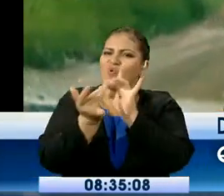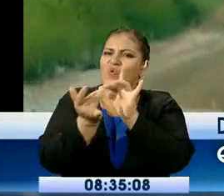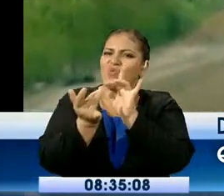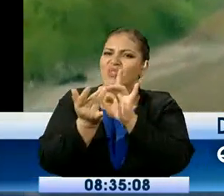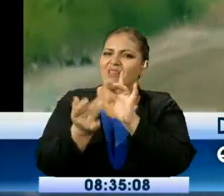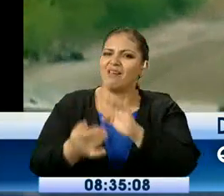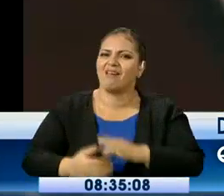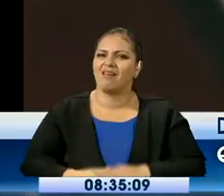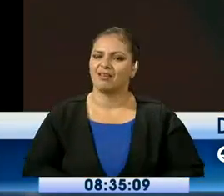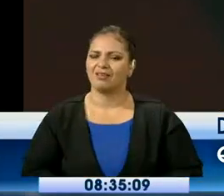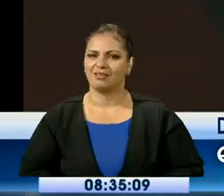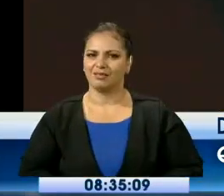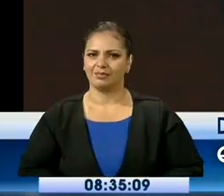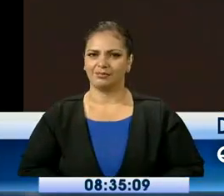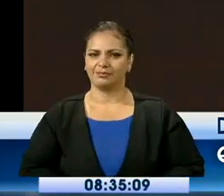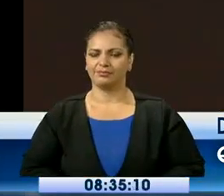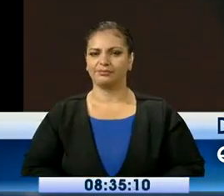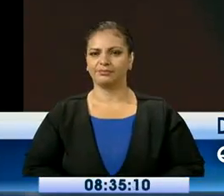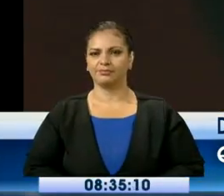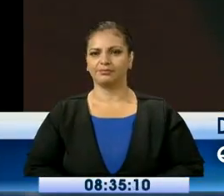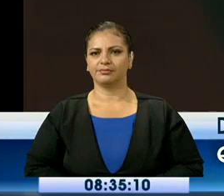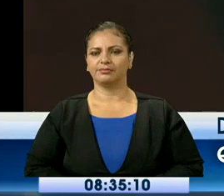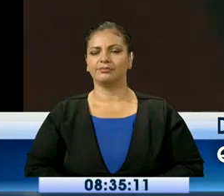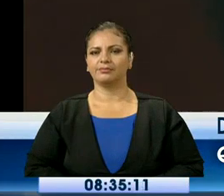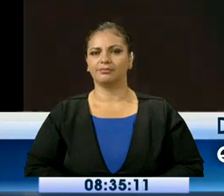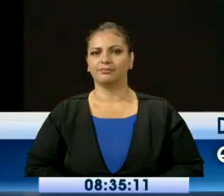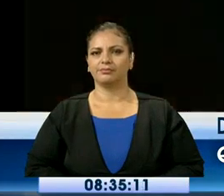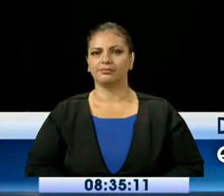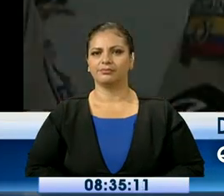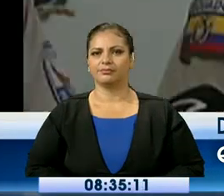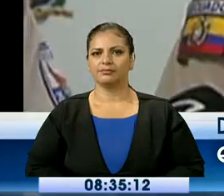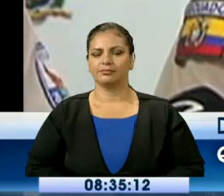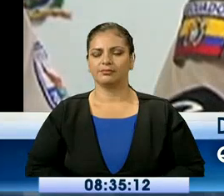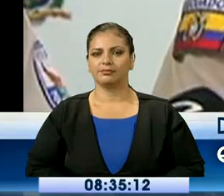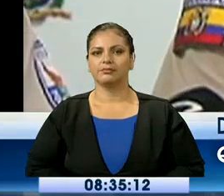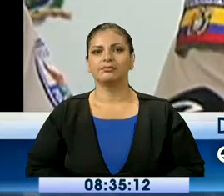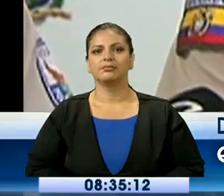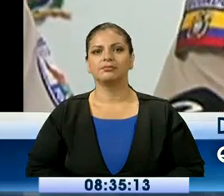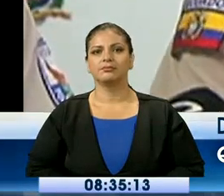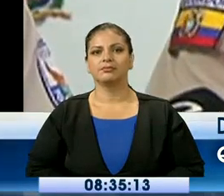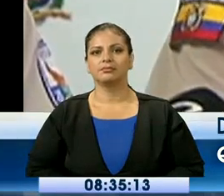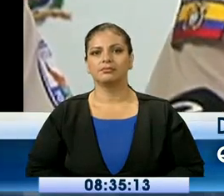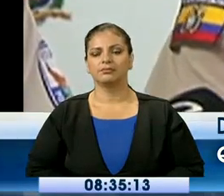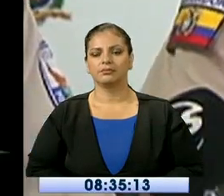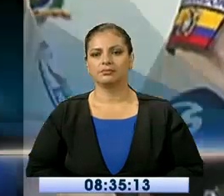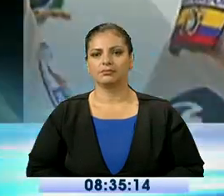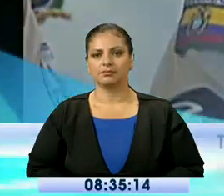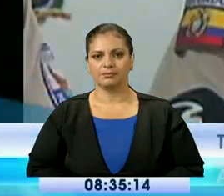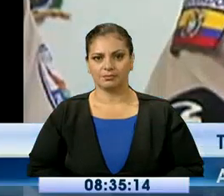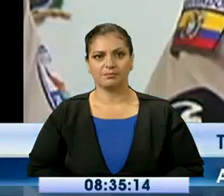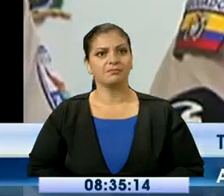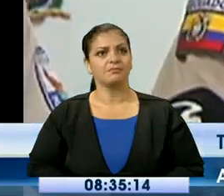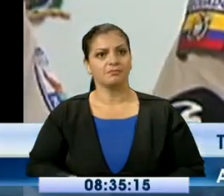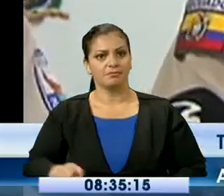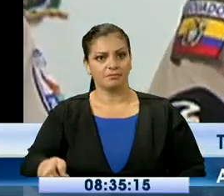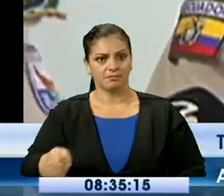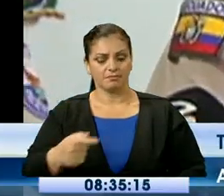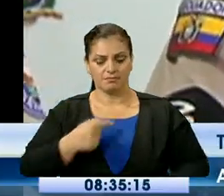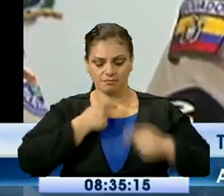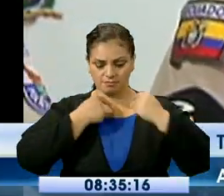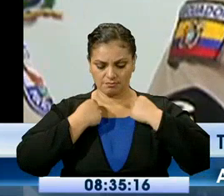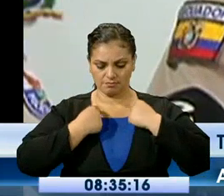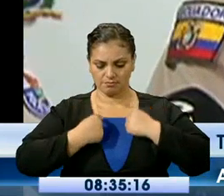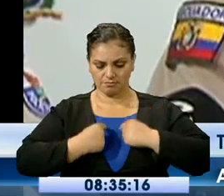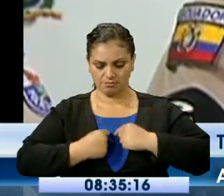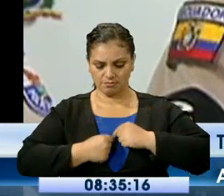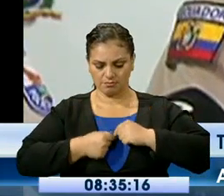al territorio donde ellos permanecían. El momento que portaba una identificación, un collar de tipo plástico de